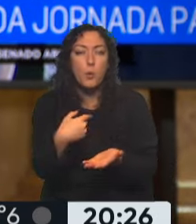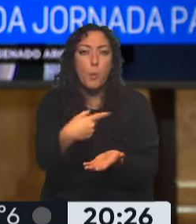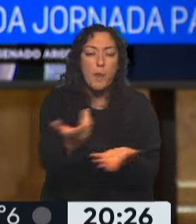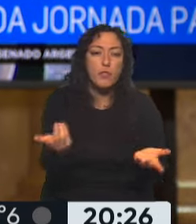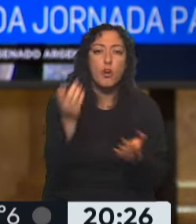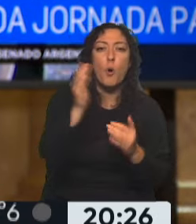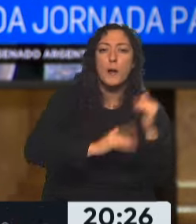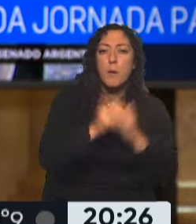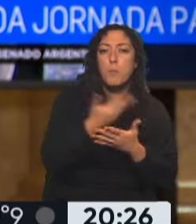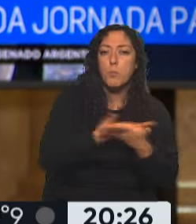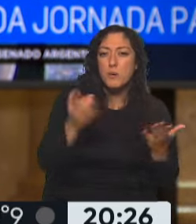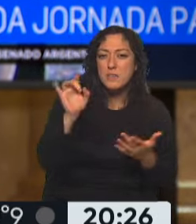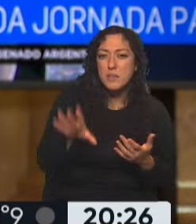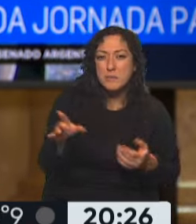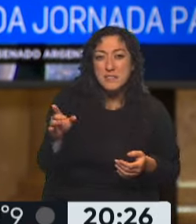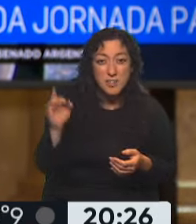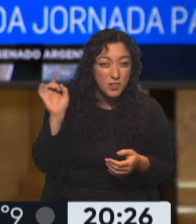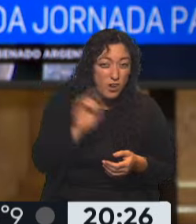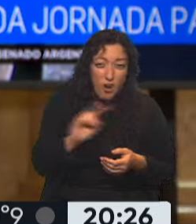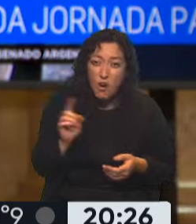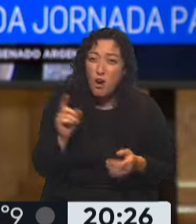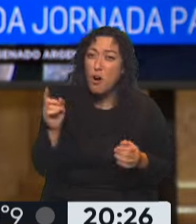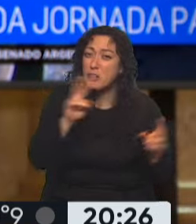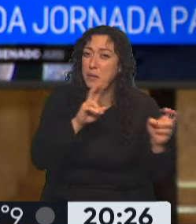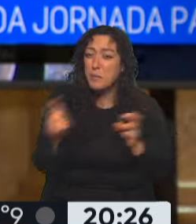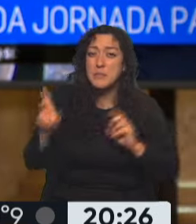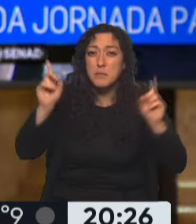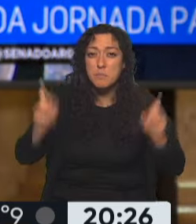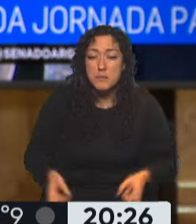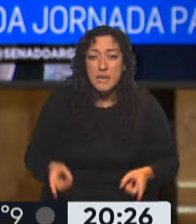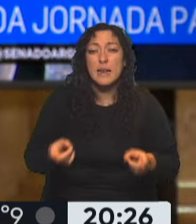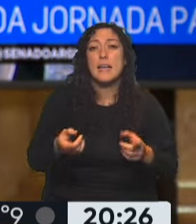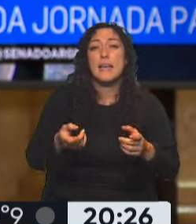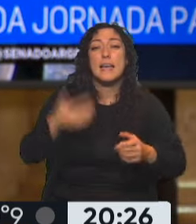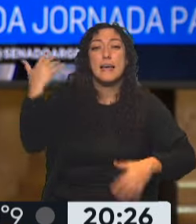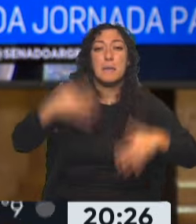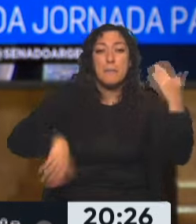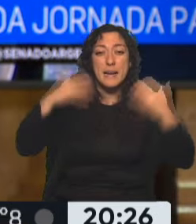de la obra pública, esto es mucho más que obra pública. La declaración de emergencia, hasta dónde va a llegar